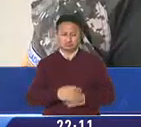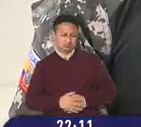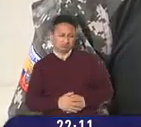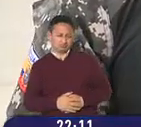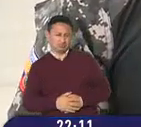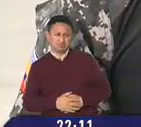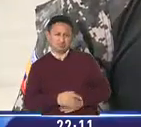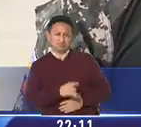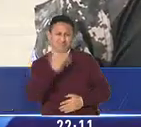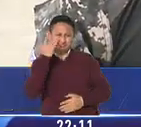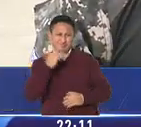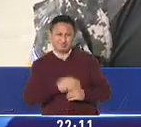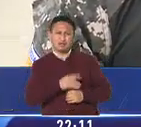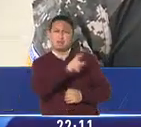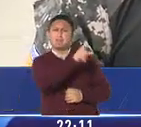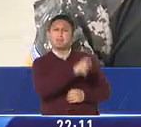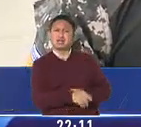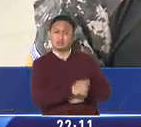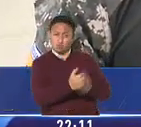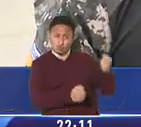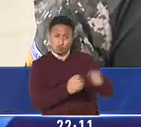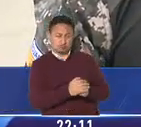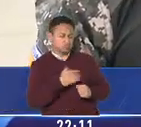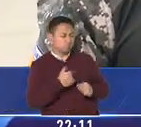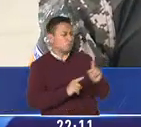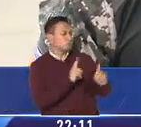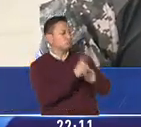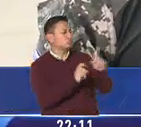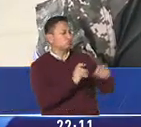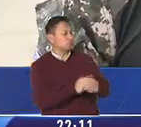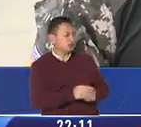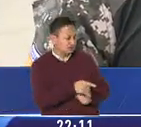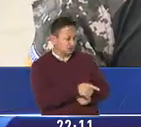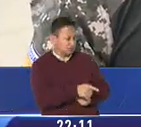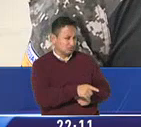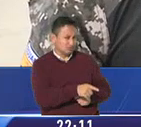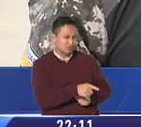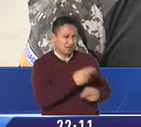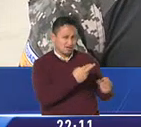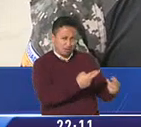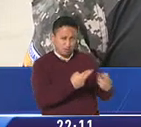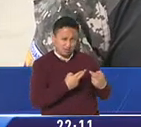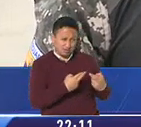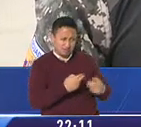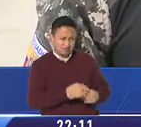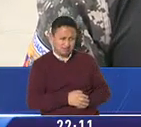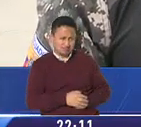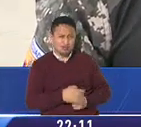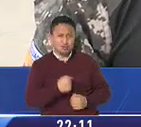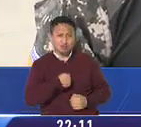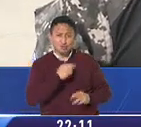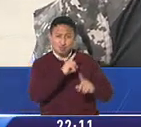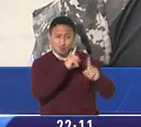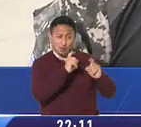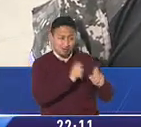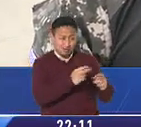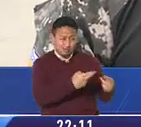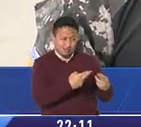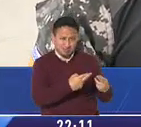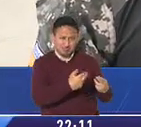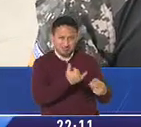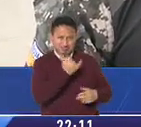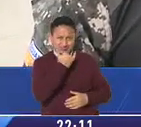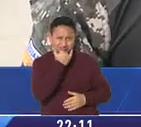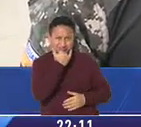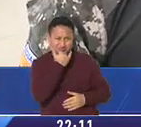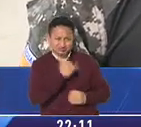Luego de entrevistarle al conductor, no coinciden con las respuestas, que las preguntas que ellos lo realizan, y